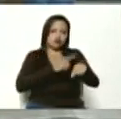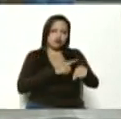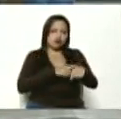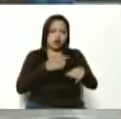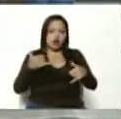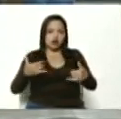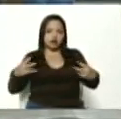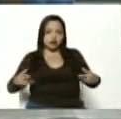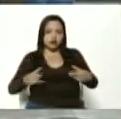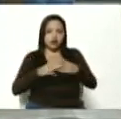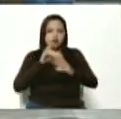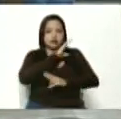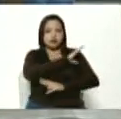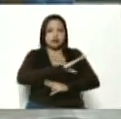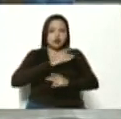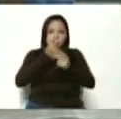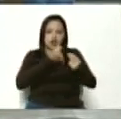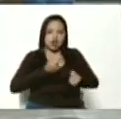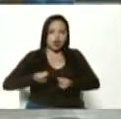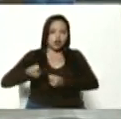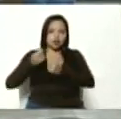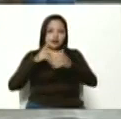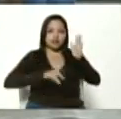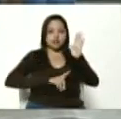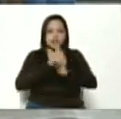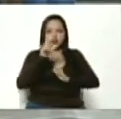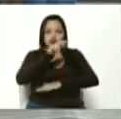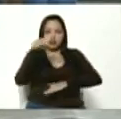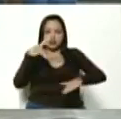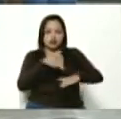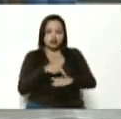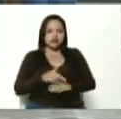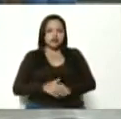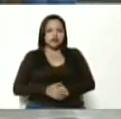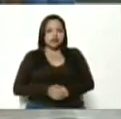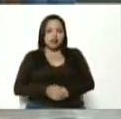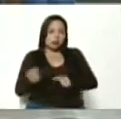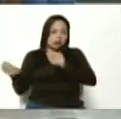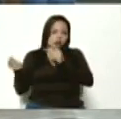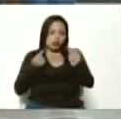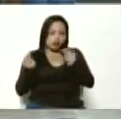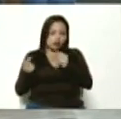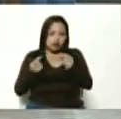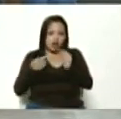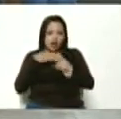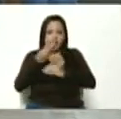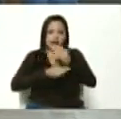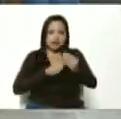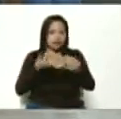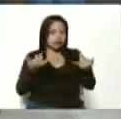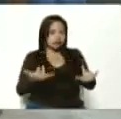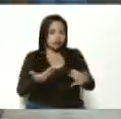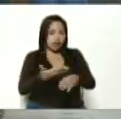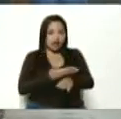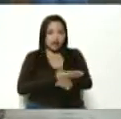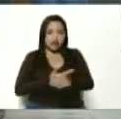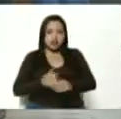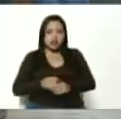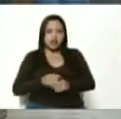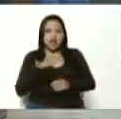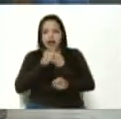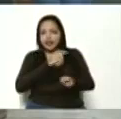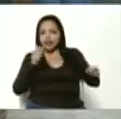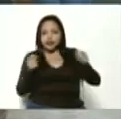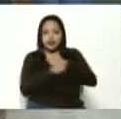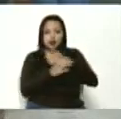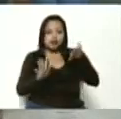la Comisión de Economía, Finanzas y Desarrollo Nacional discutiendo y debatiendo lo que ya se ha transformado en un